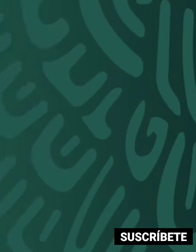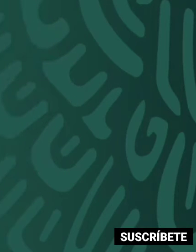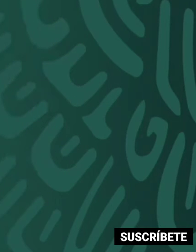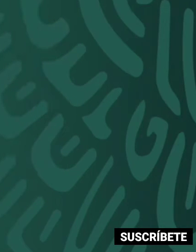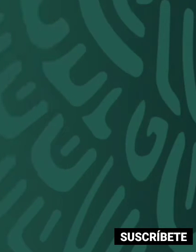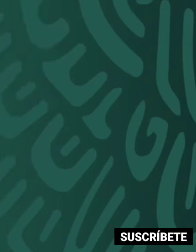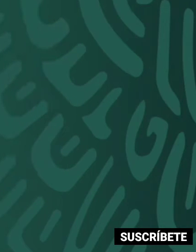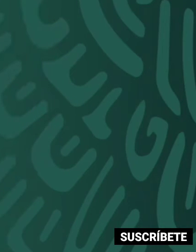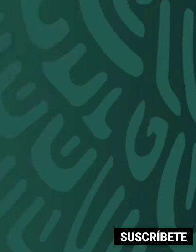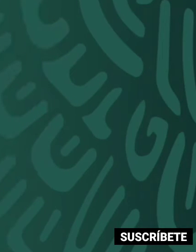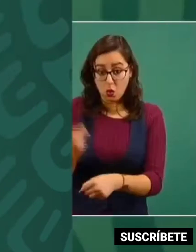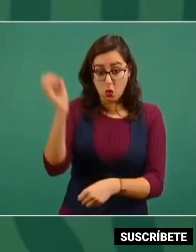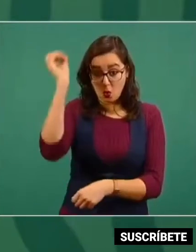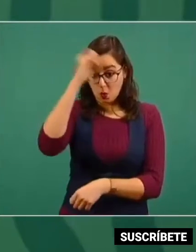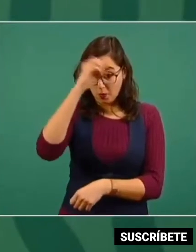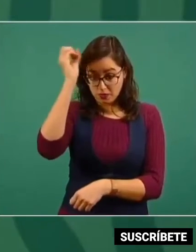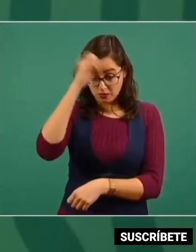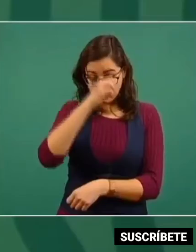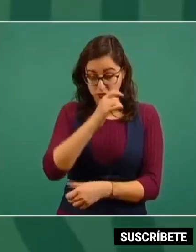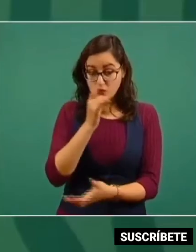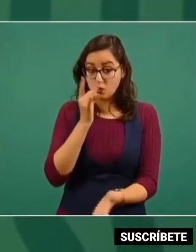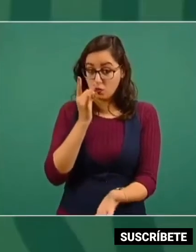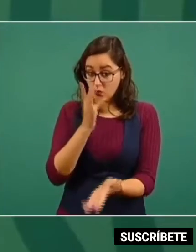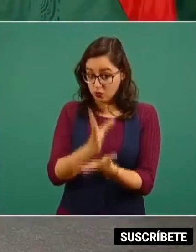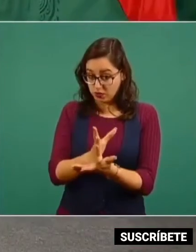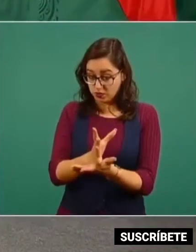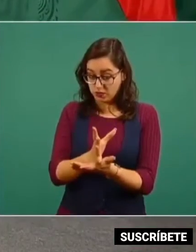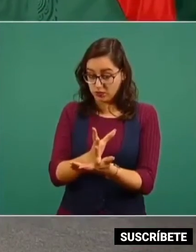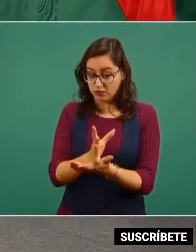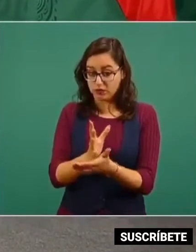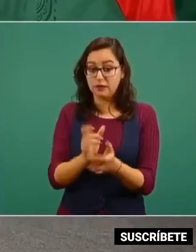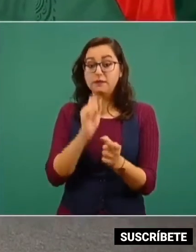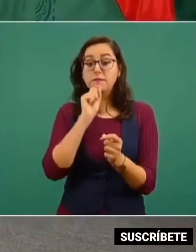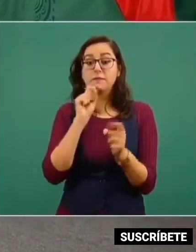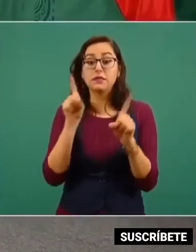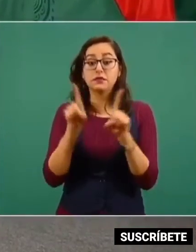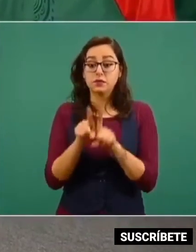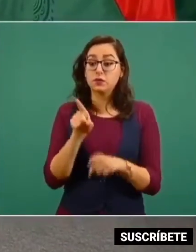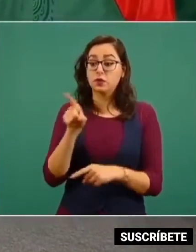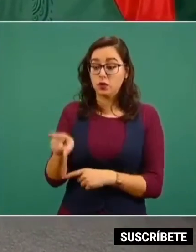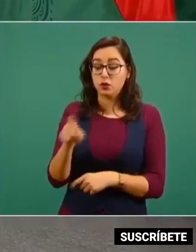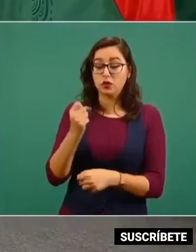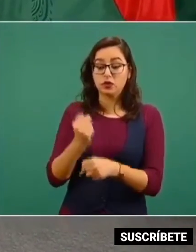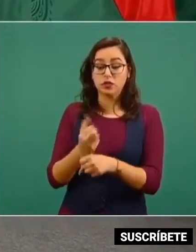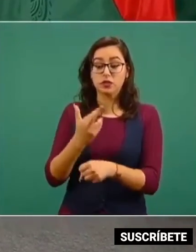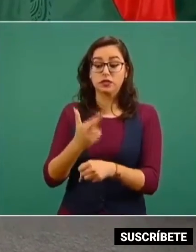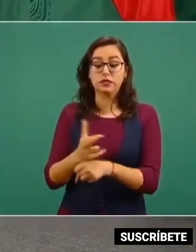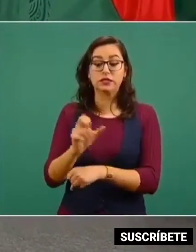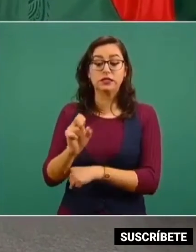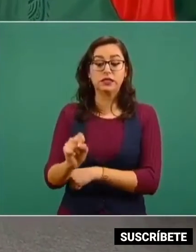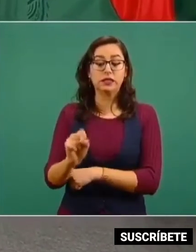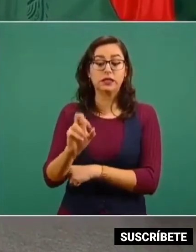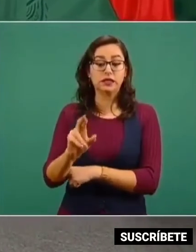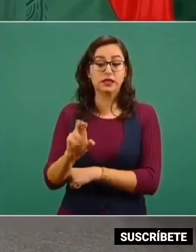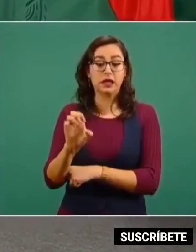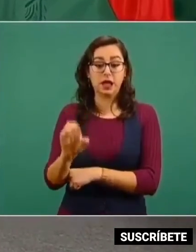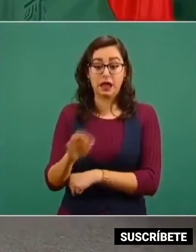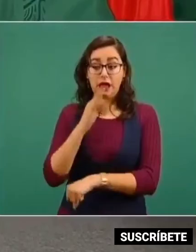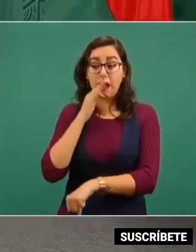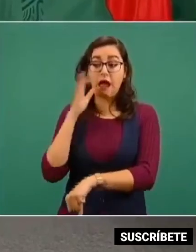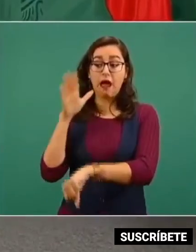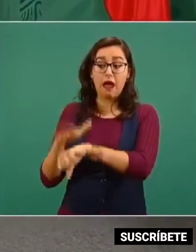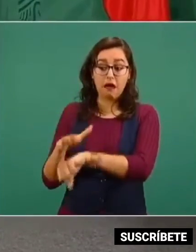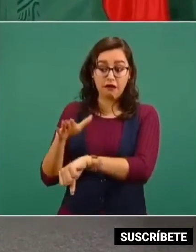transparencia. He dado instrucciones también al secretario de Relaciones Exteriores que hoy